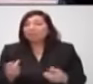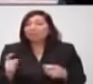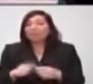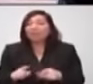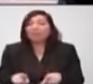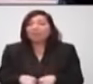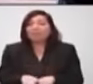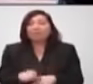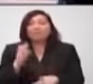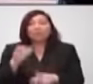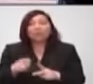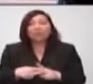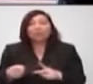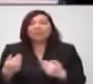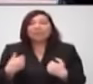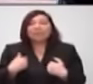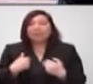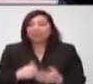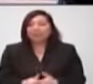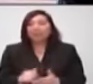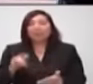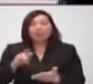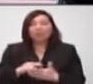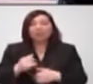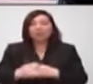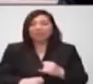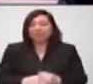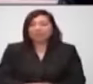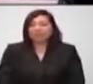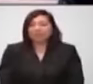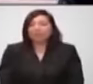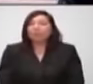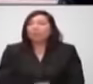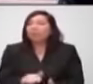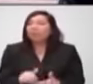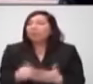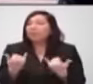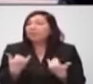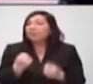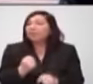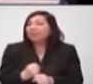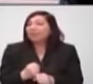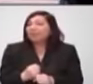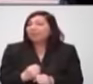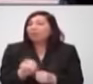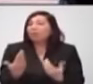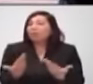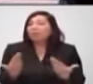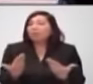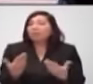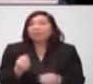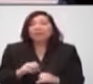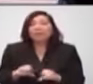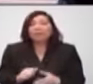también con la futura salida que va a tener el aeropuerto internacional. Todos estos trabajos que se van a realizar,